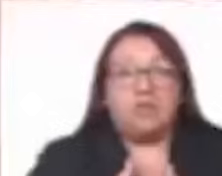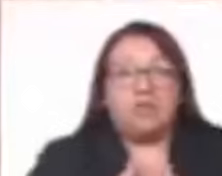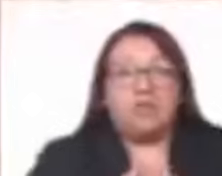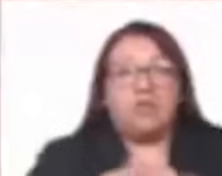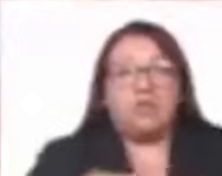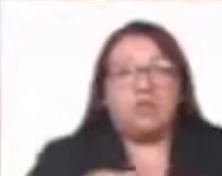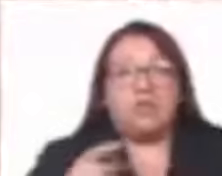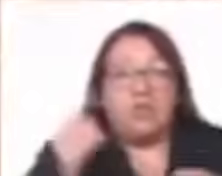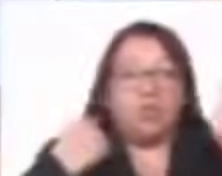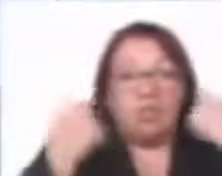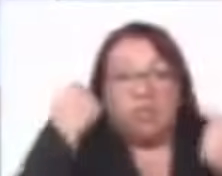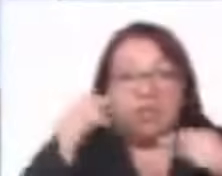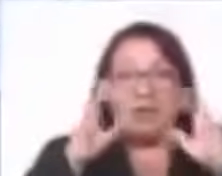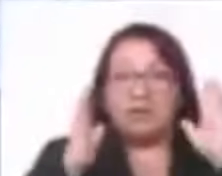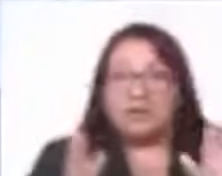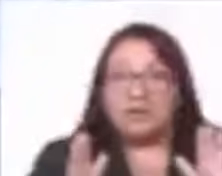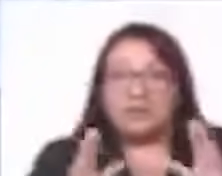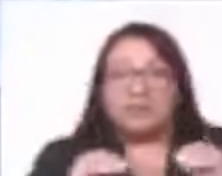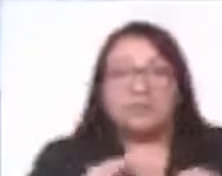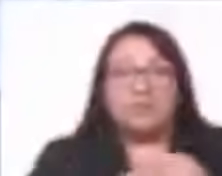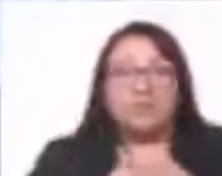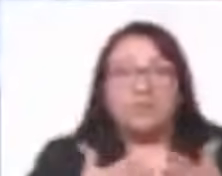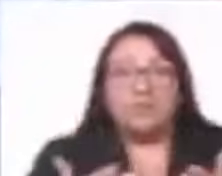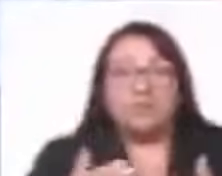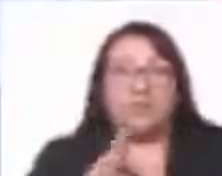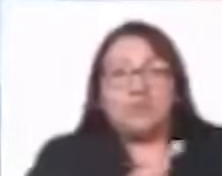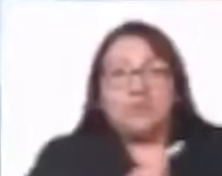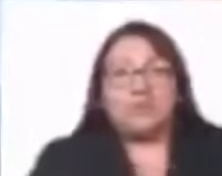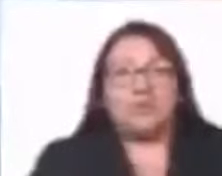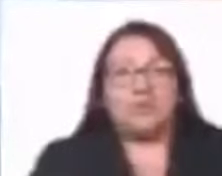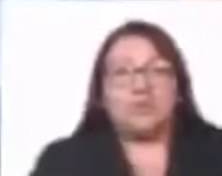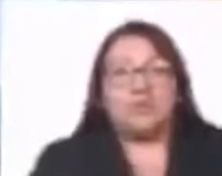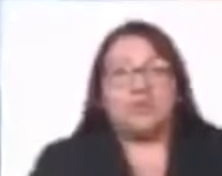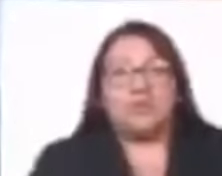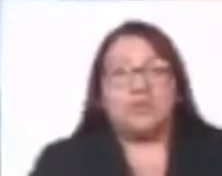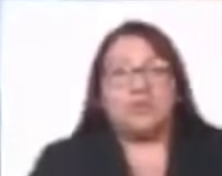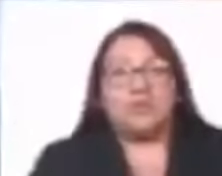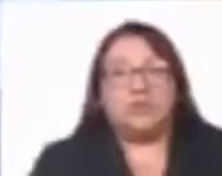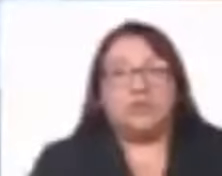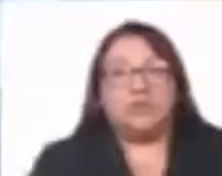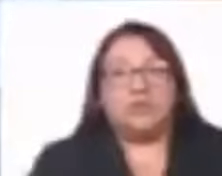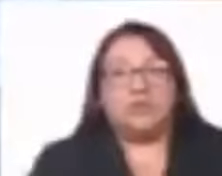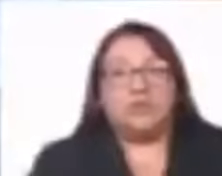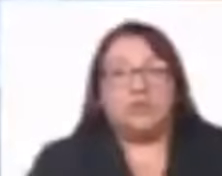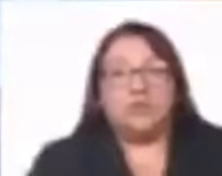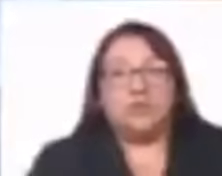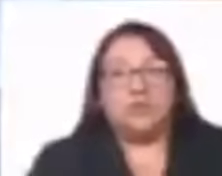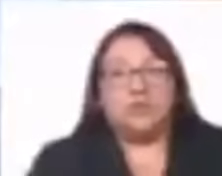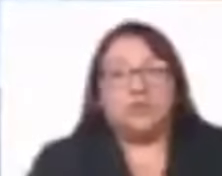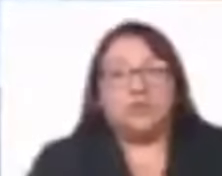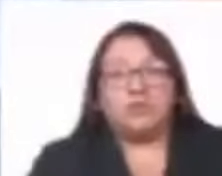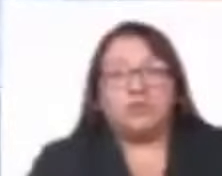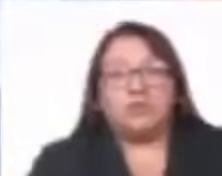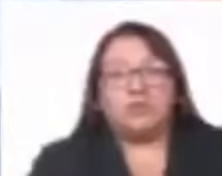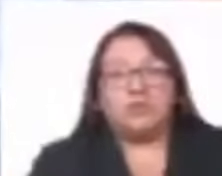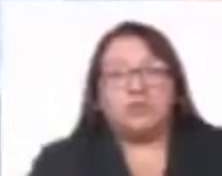para distraer la atención, para dividir las cosas y para imponer una tendencia. ¿Acaso no es qué